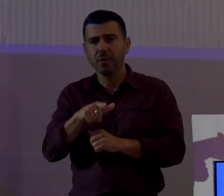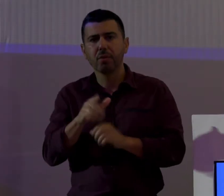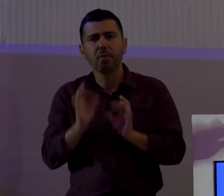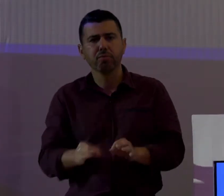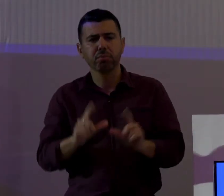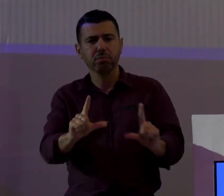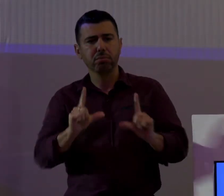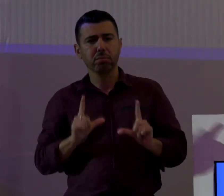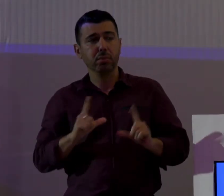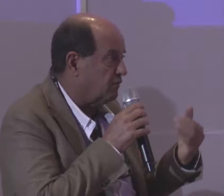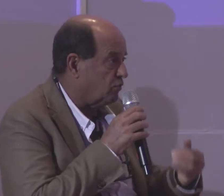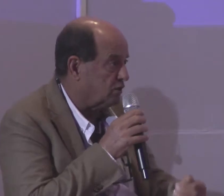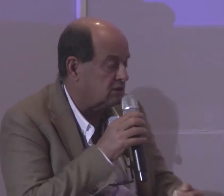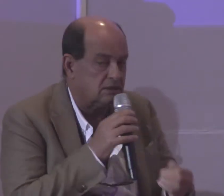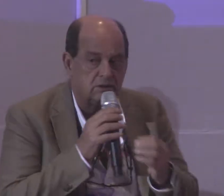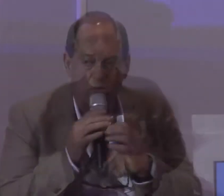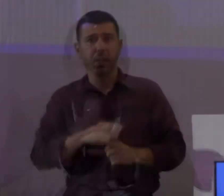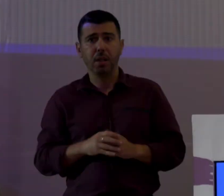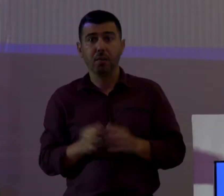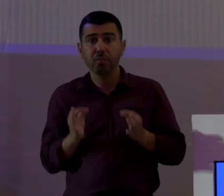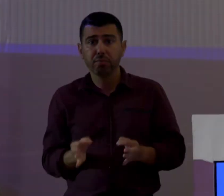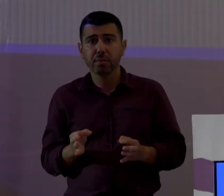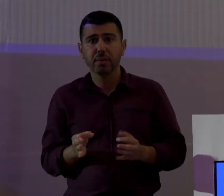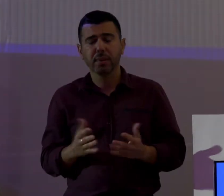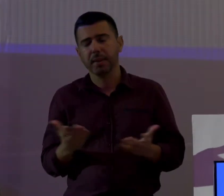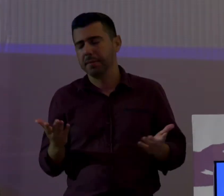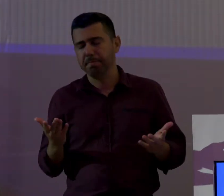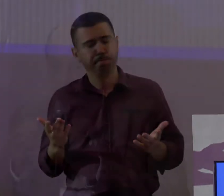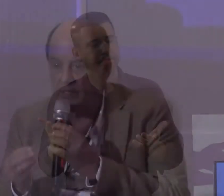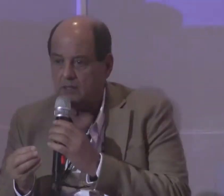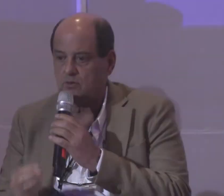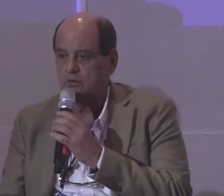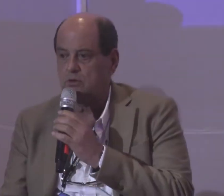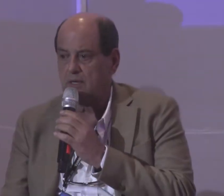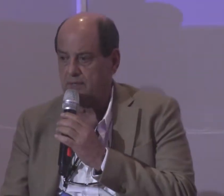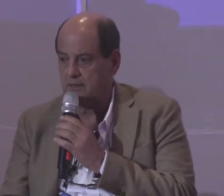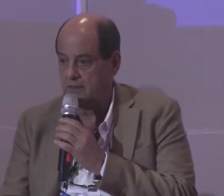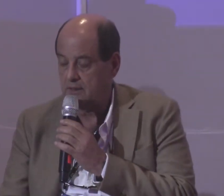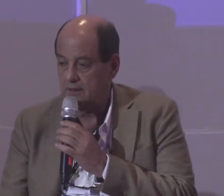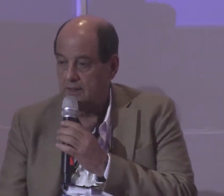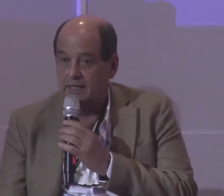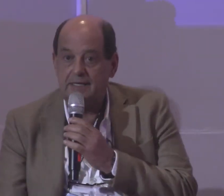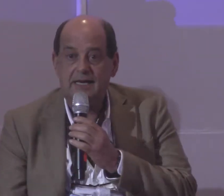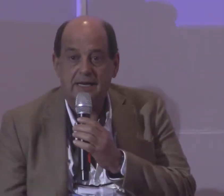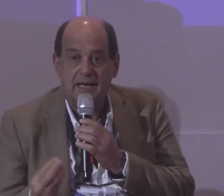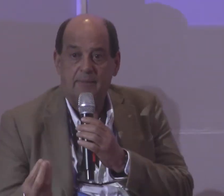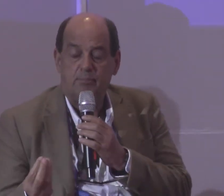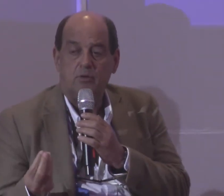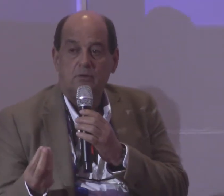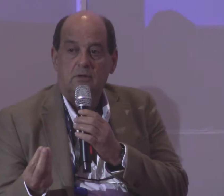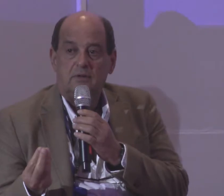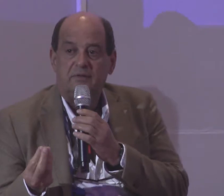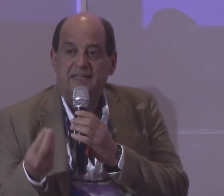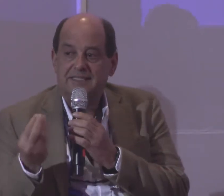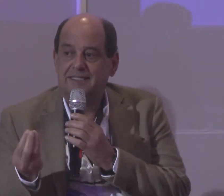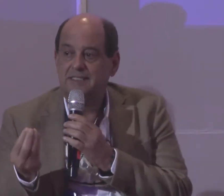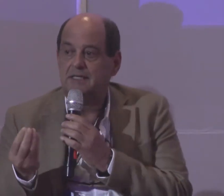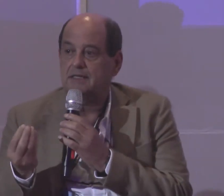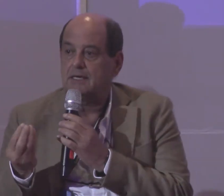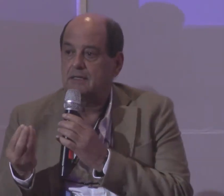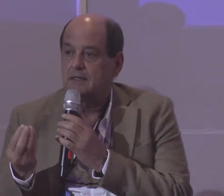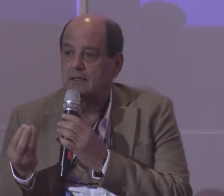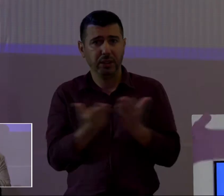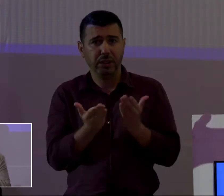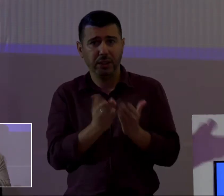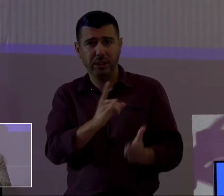Los caficultores minifundistas colombianos son empíricos totalmente. Y el campo